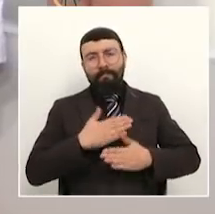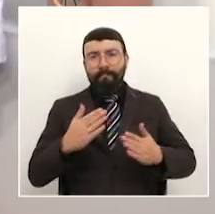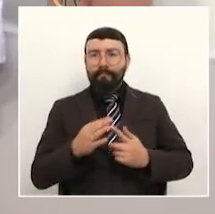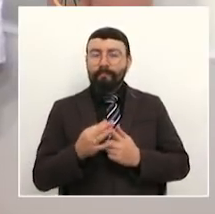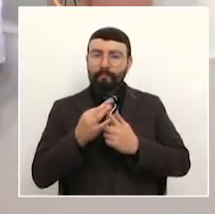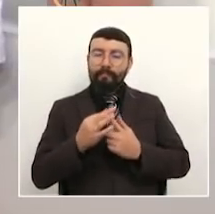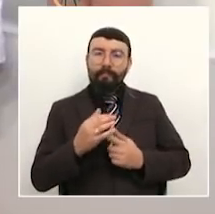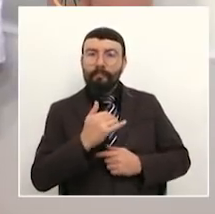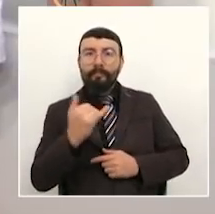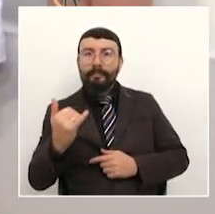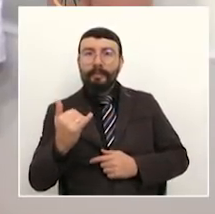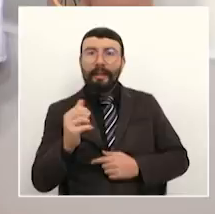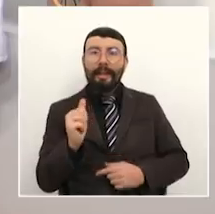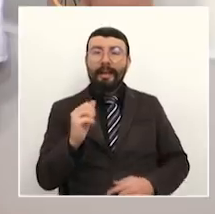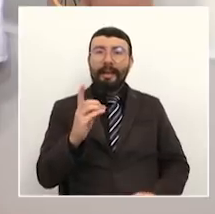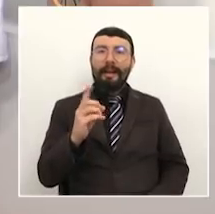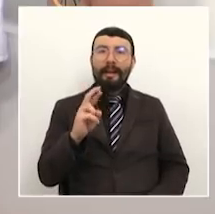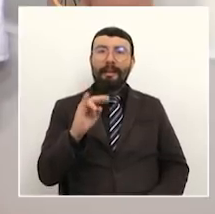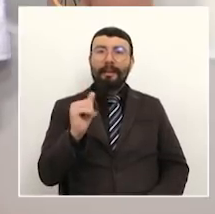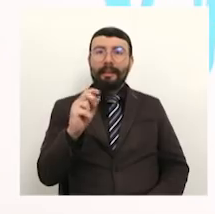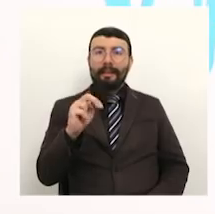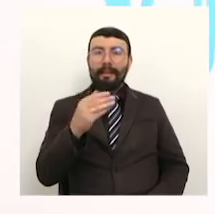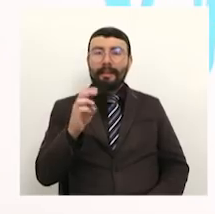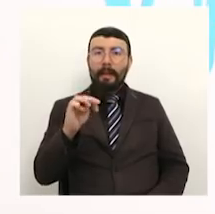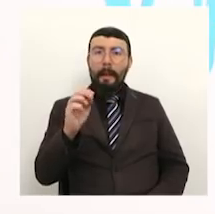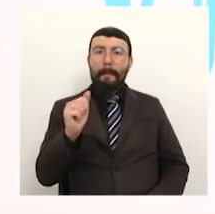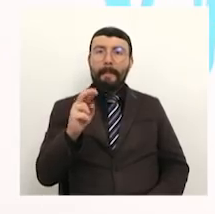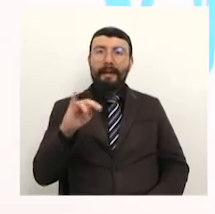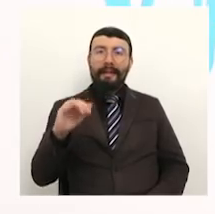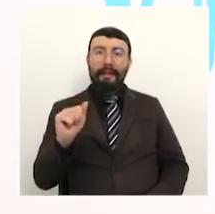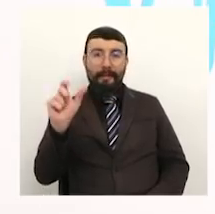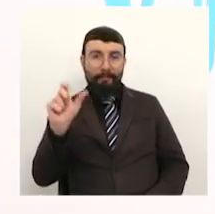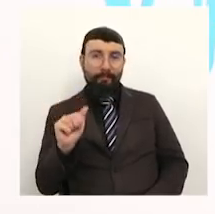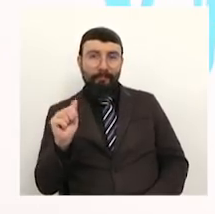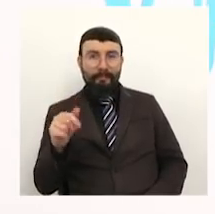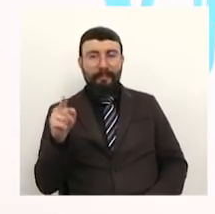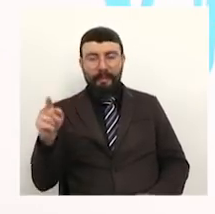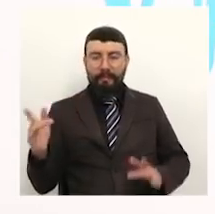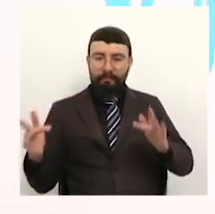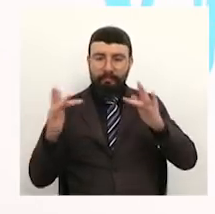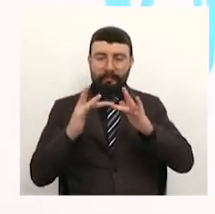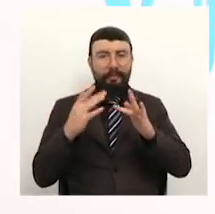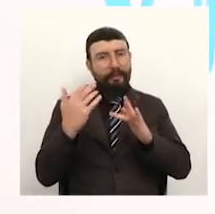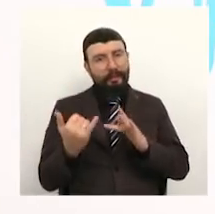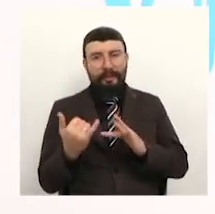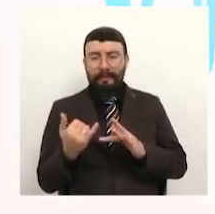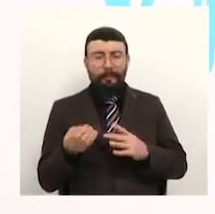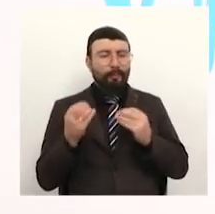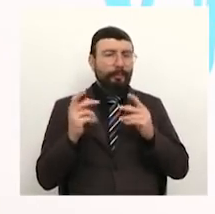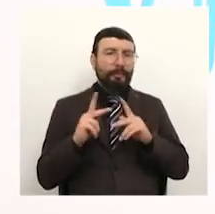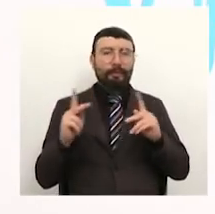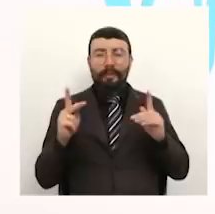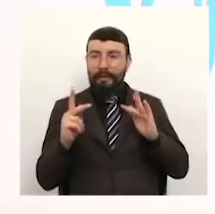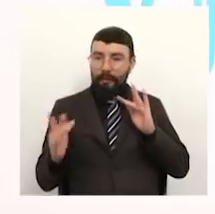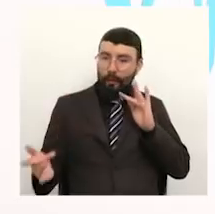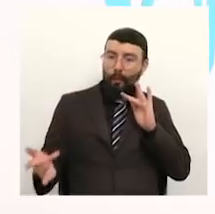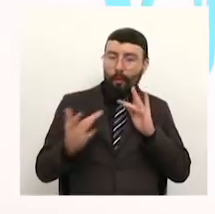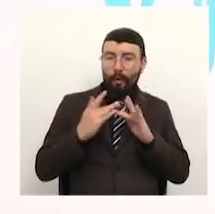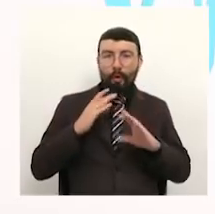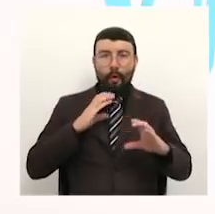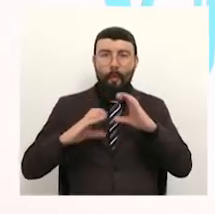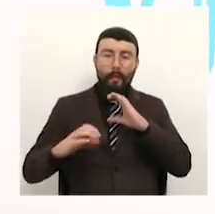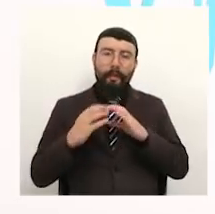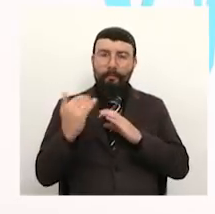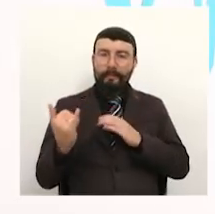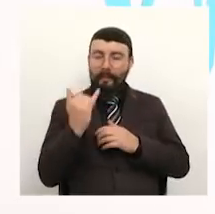a adriana maría gómez botero que estaba en línea con nosotros y a tantas personas que se comunican con nosotros en este momento a través